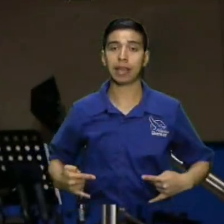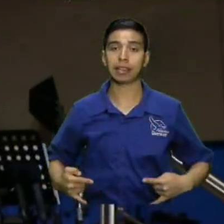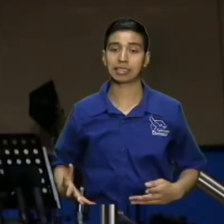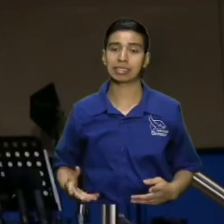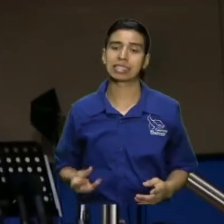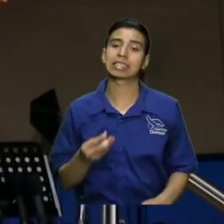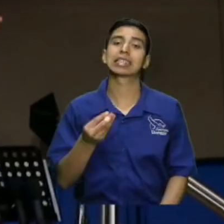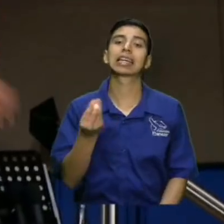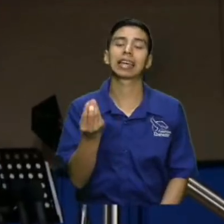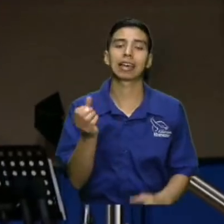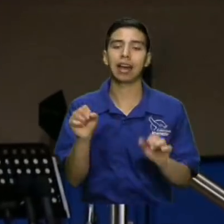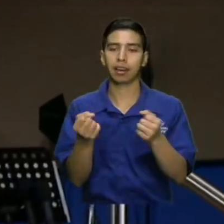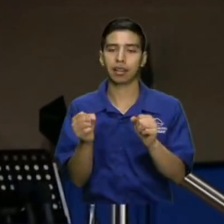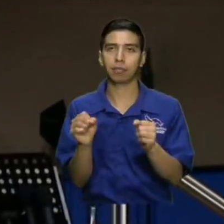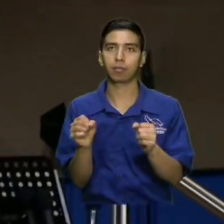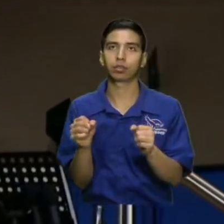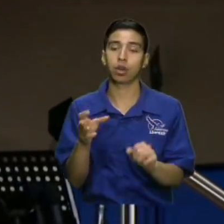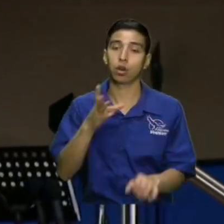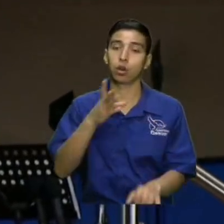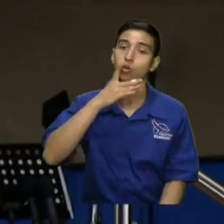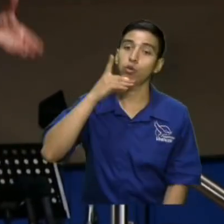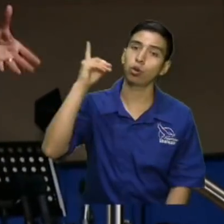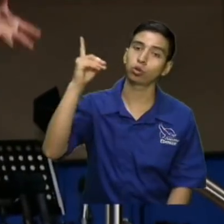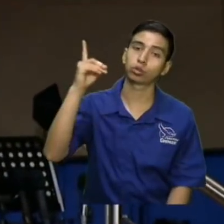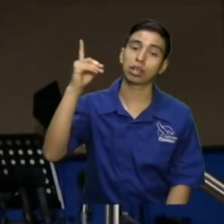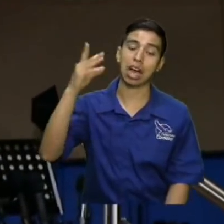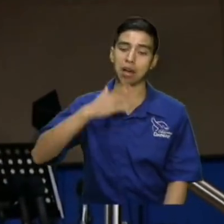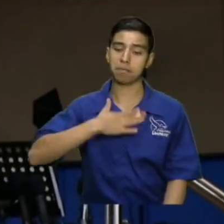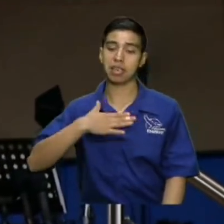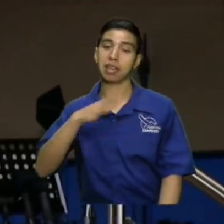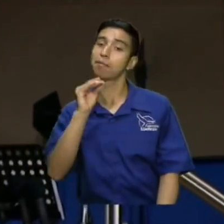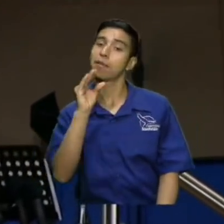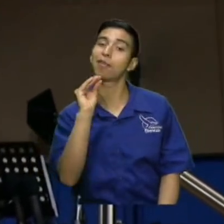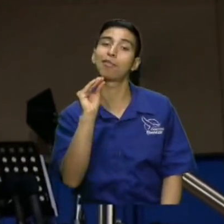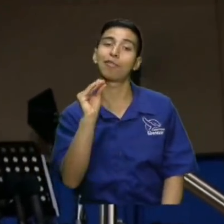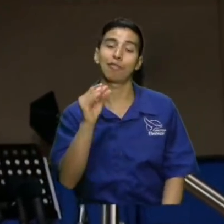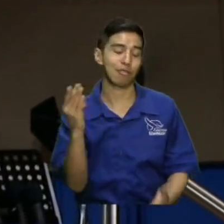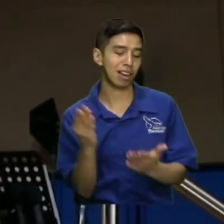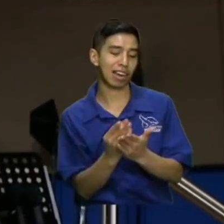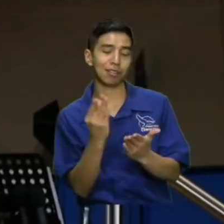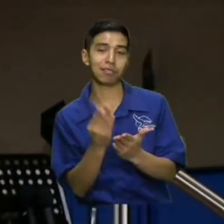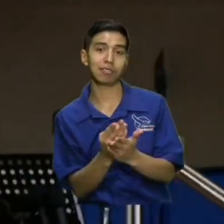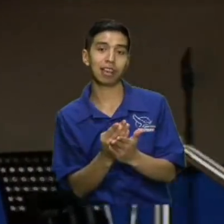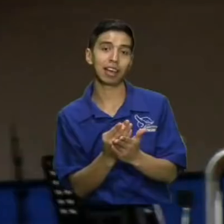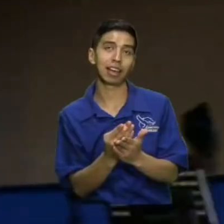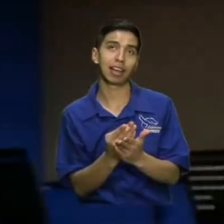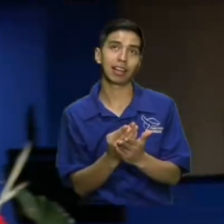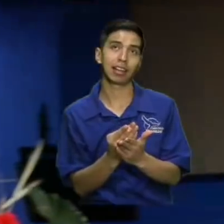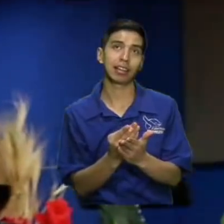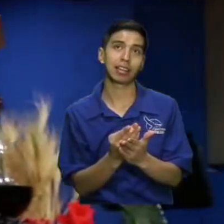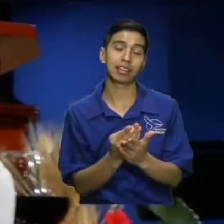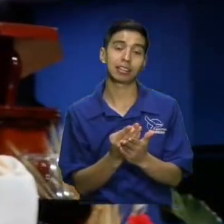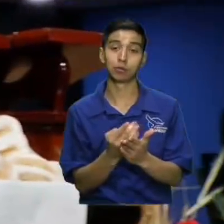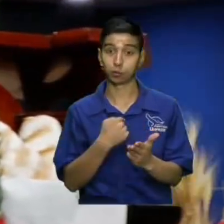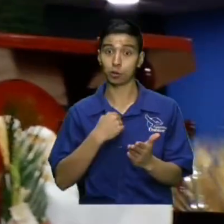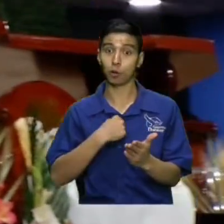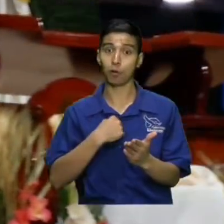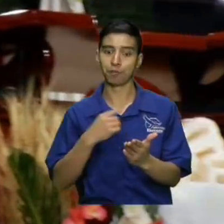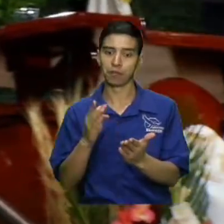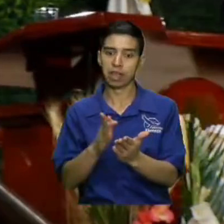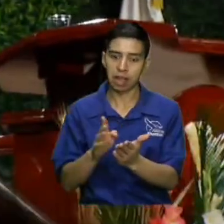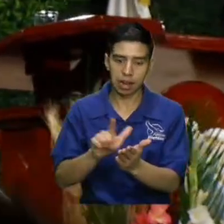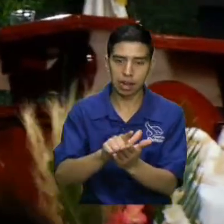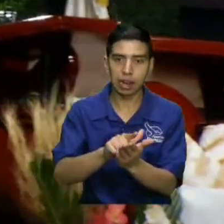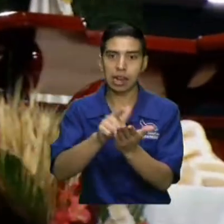bien contento. ¡Aleluya! Mira, fíjate que lo mismo yo le pregunté al Señor, bien contento. Y entonces esta Biblia que ni siquiera la había abierto, es